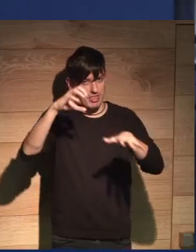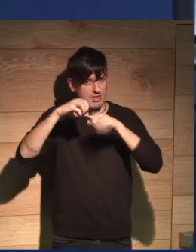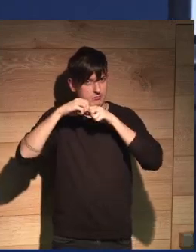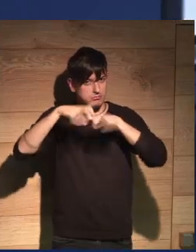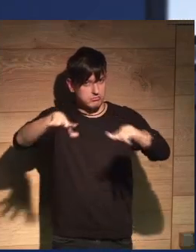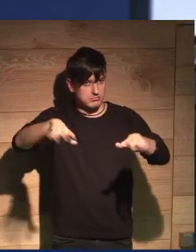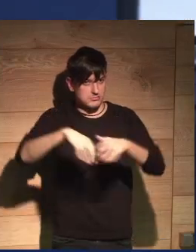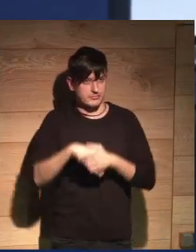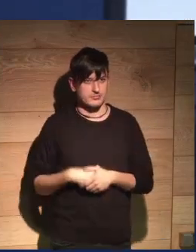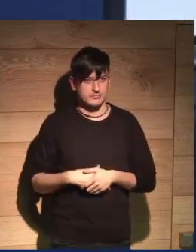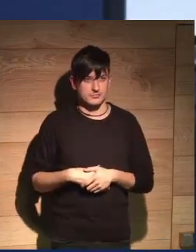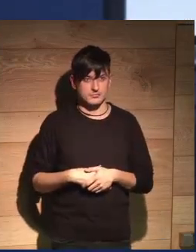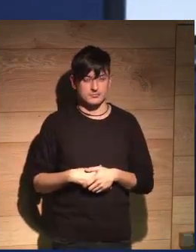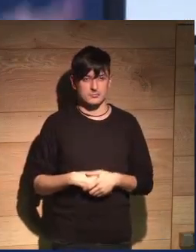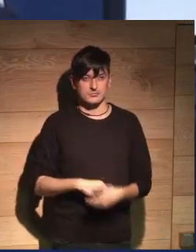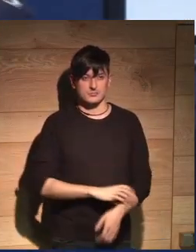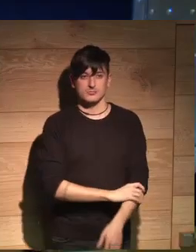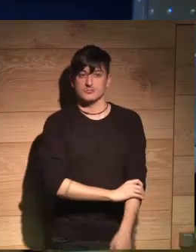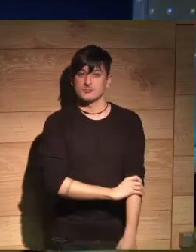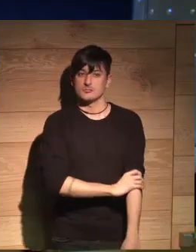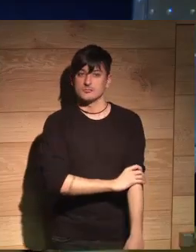nuevos materiales, etcétera, etcétera.